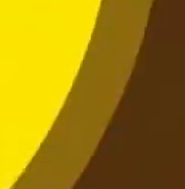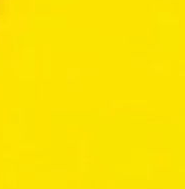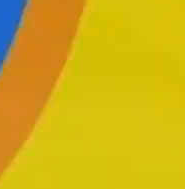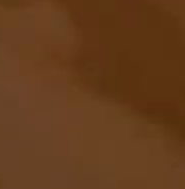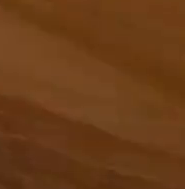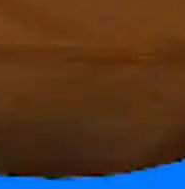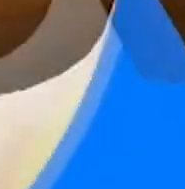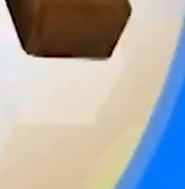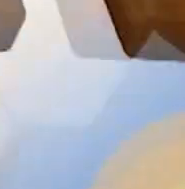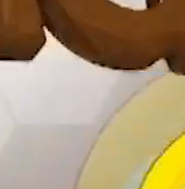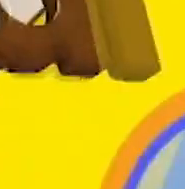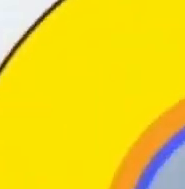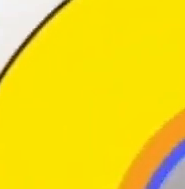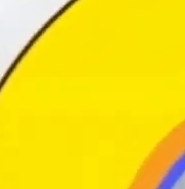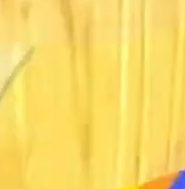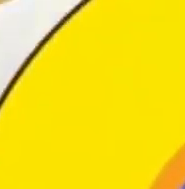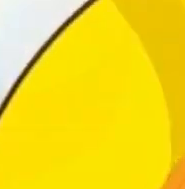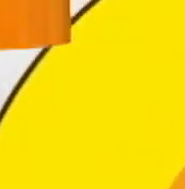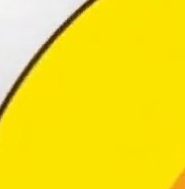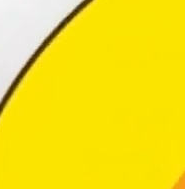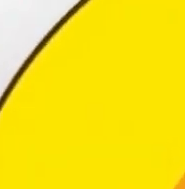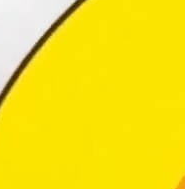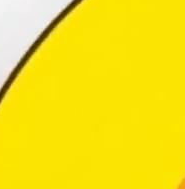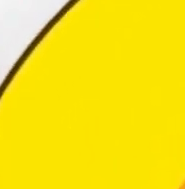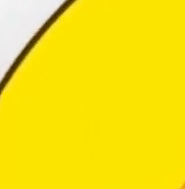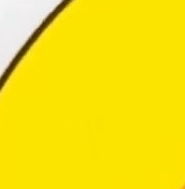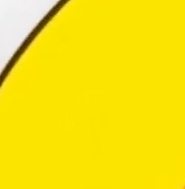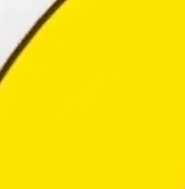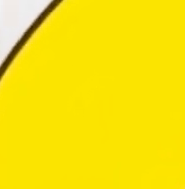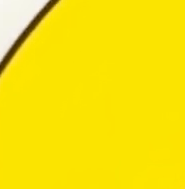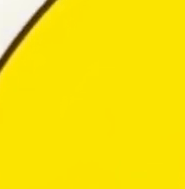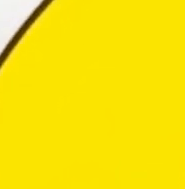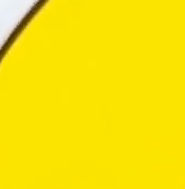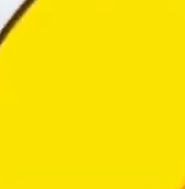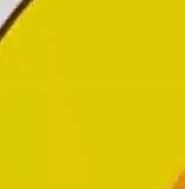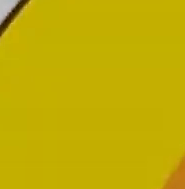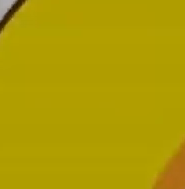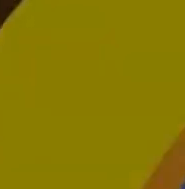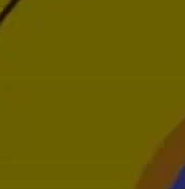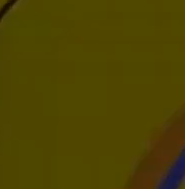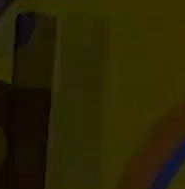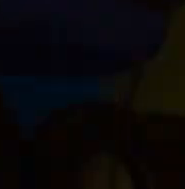apuros. Costa Rica, Costa Rica.